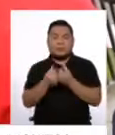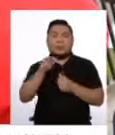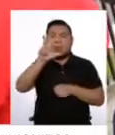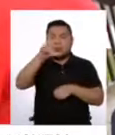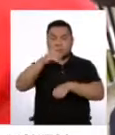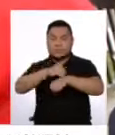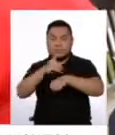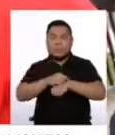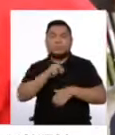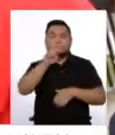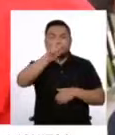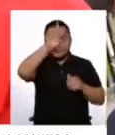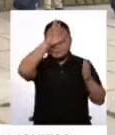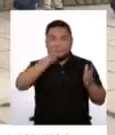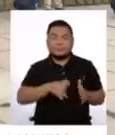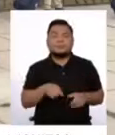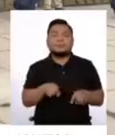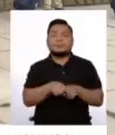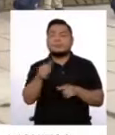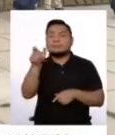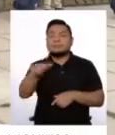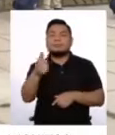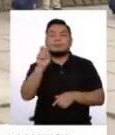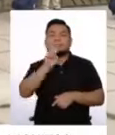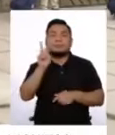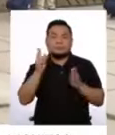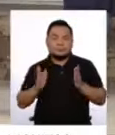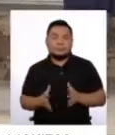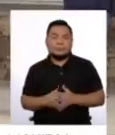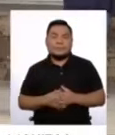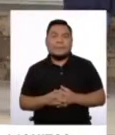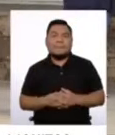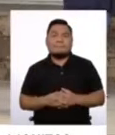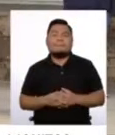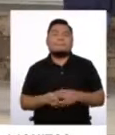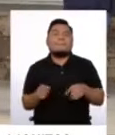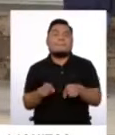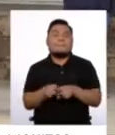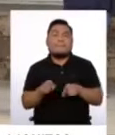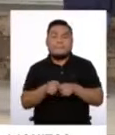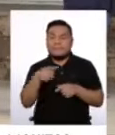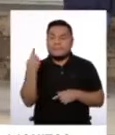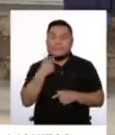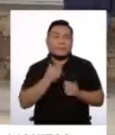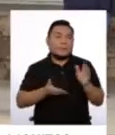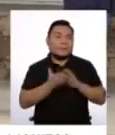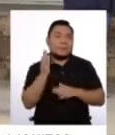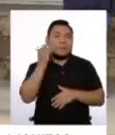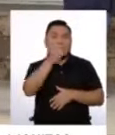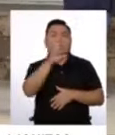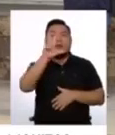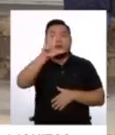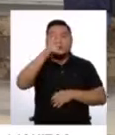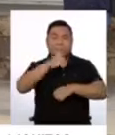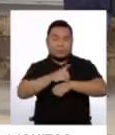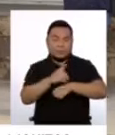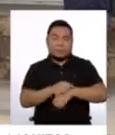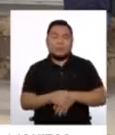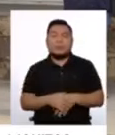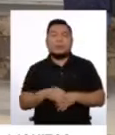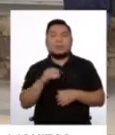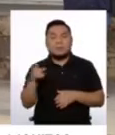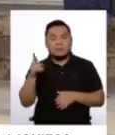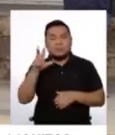médicos, dos peruanos y uno de nacionalidad venezolana. Asimismo, estamos yendo también con tres médicos, con